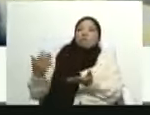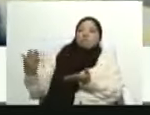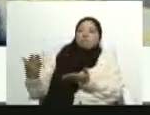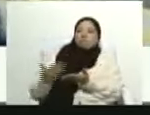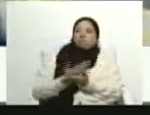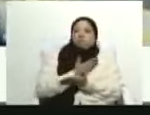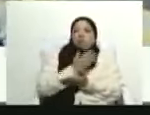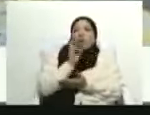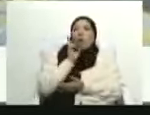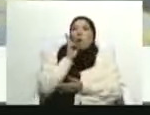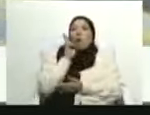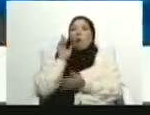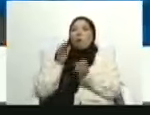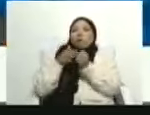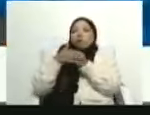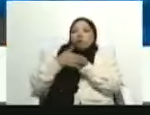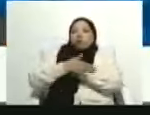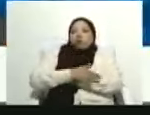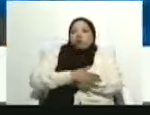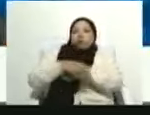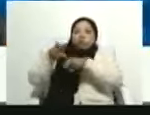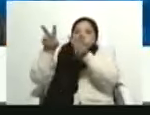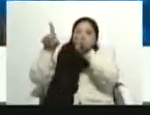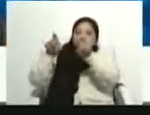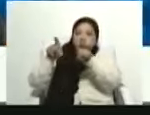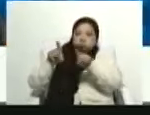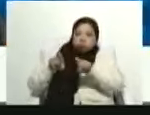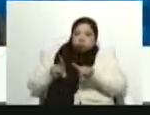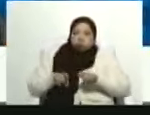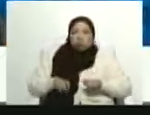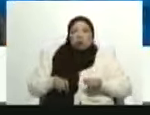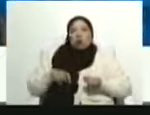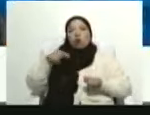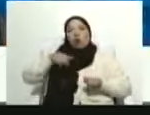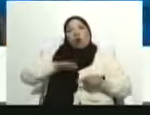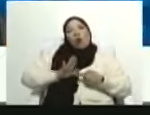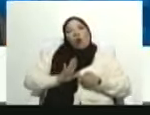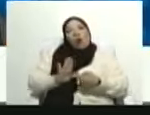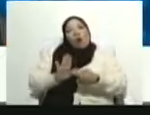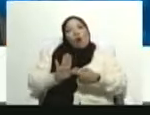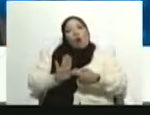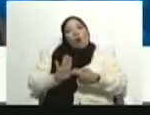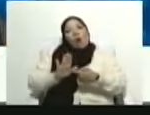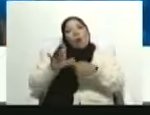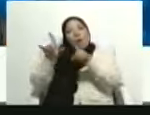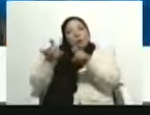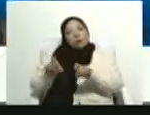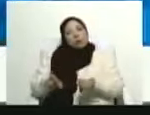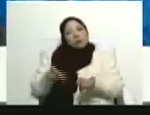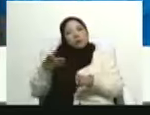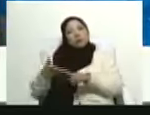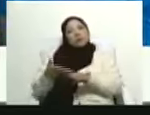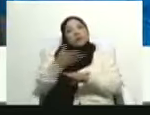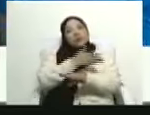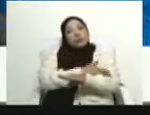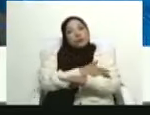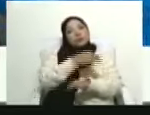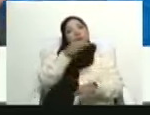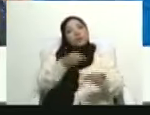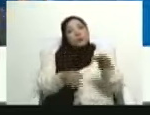de ocultar pruebas, nos ha ocultado pruebas, ha quedado demostrado el día de hoy, como una serie de pruebas que se presentaron ante la